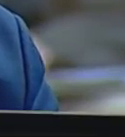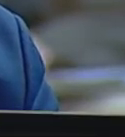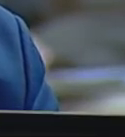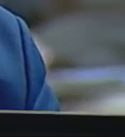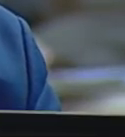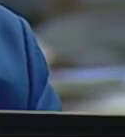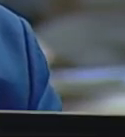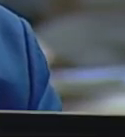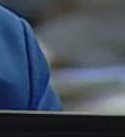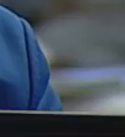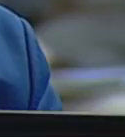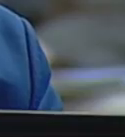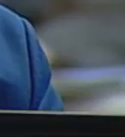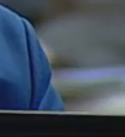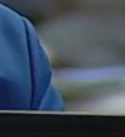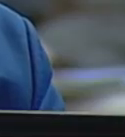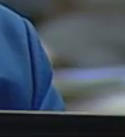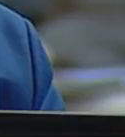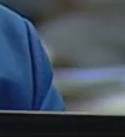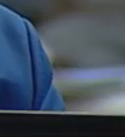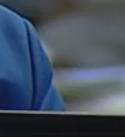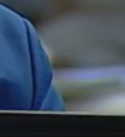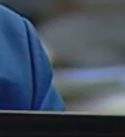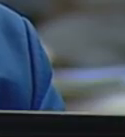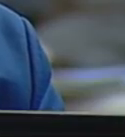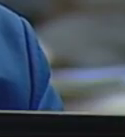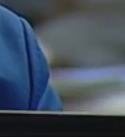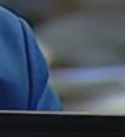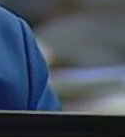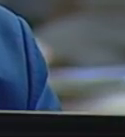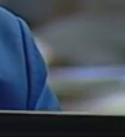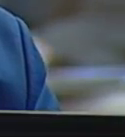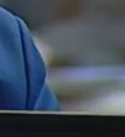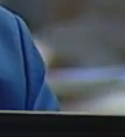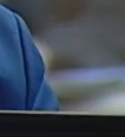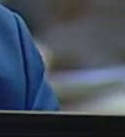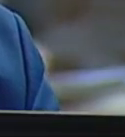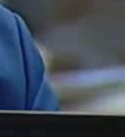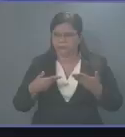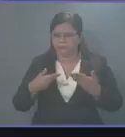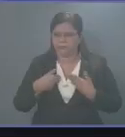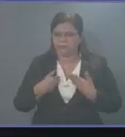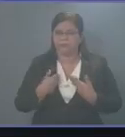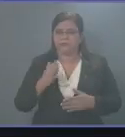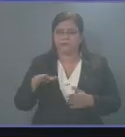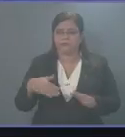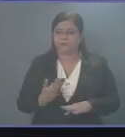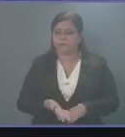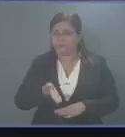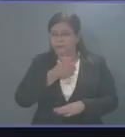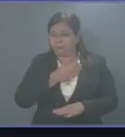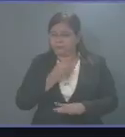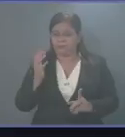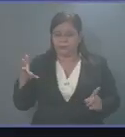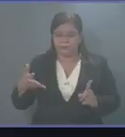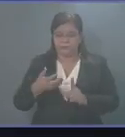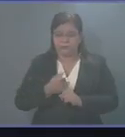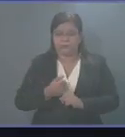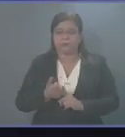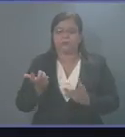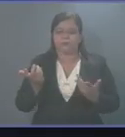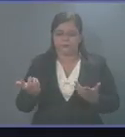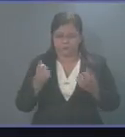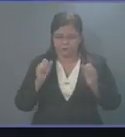al cobro del cálculo del arancel para pagos de derechos registrales. Lo anterior con el objeto